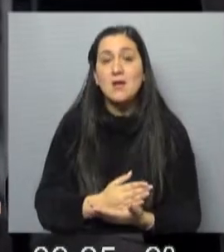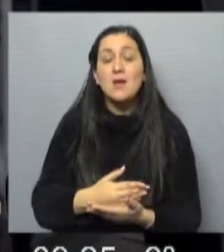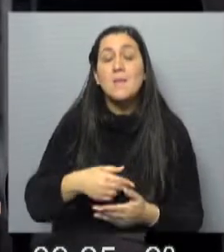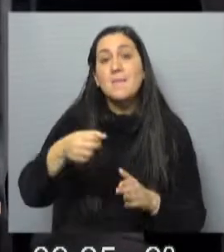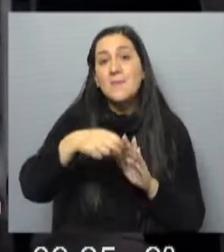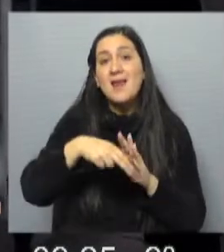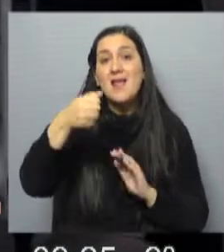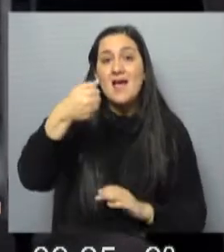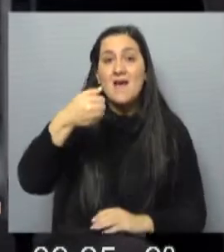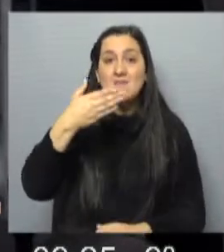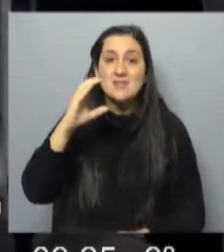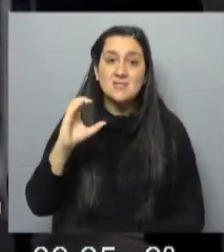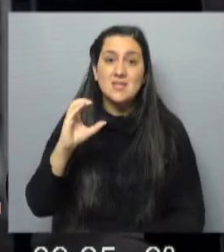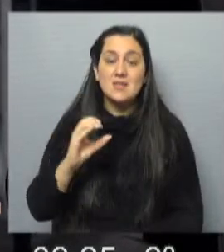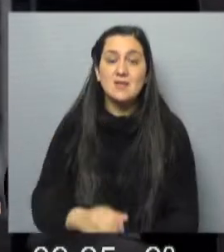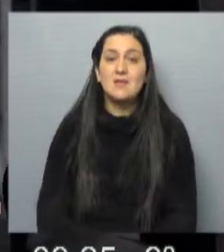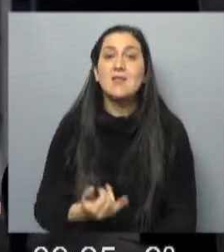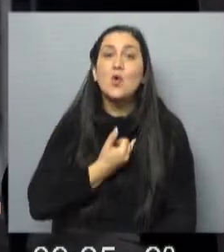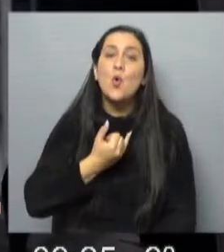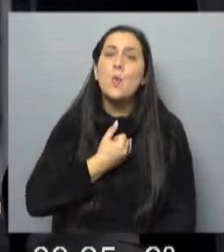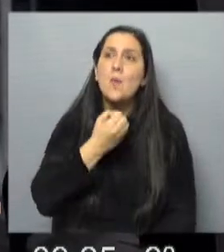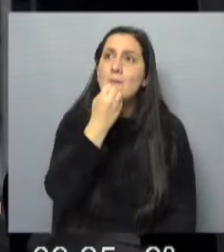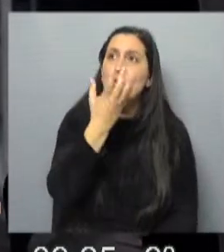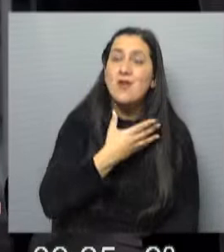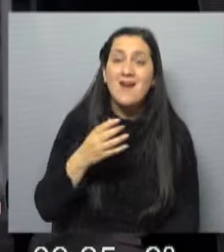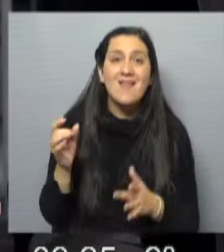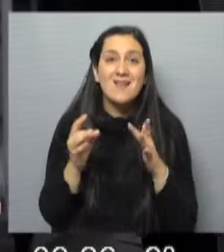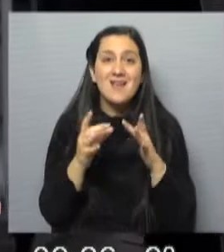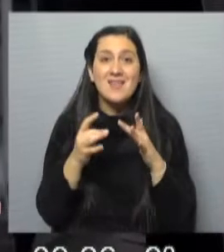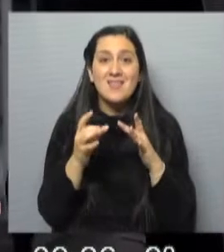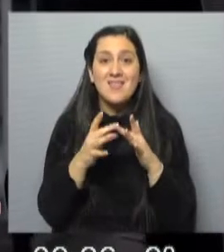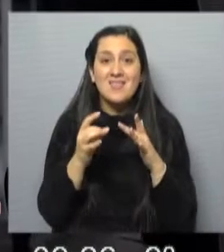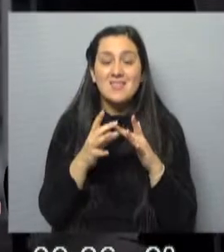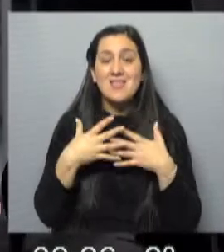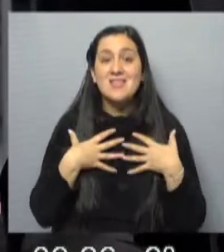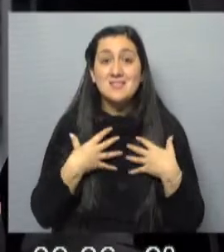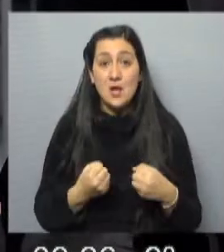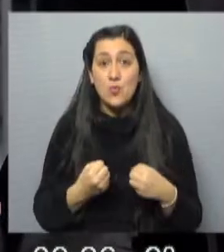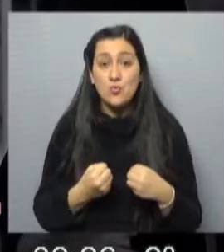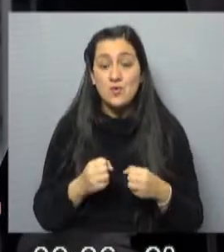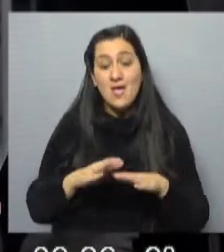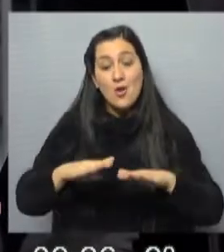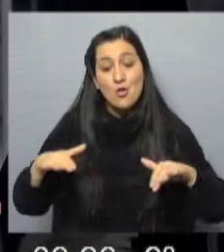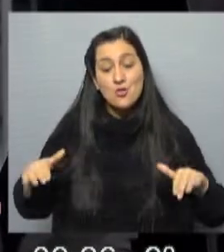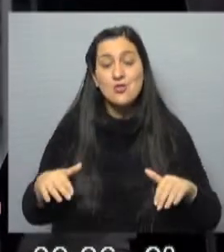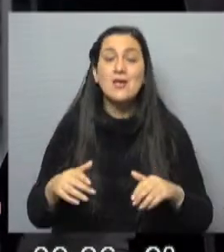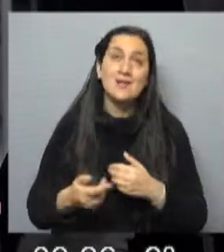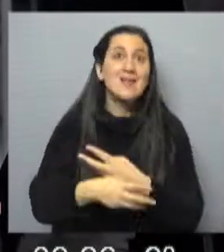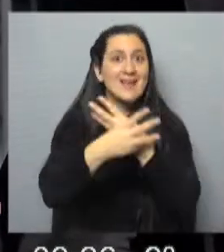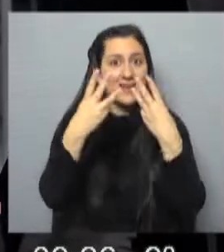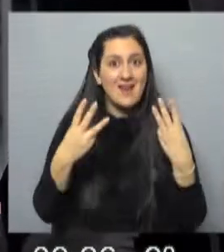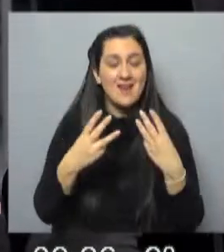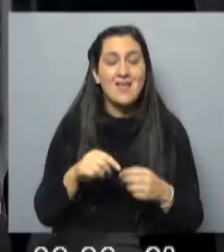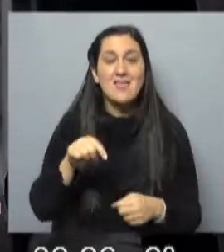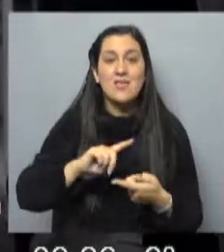ABC, en cómo mejorar la calidad de la salud en la población en general. Este